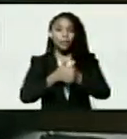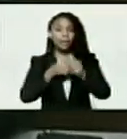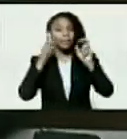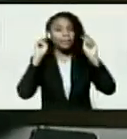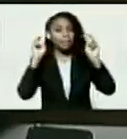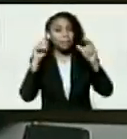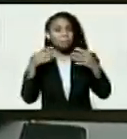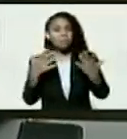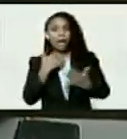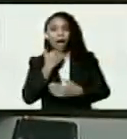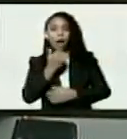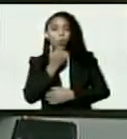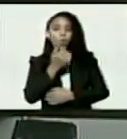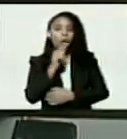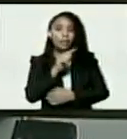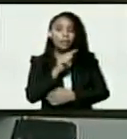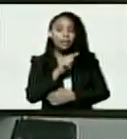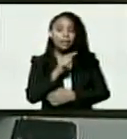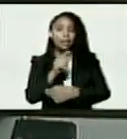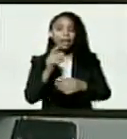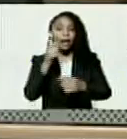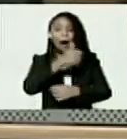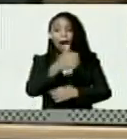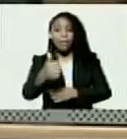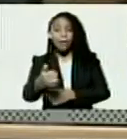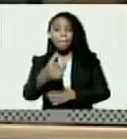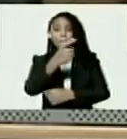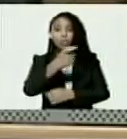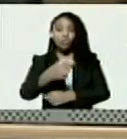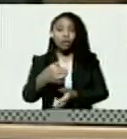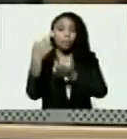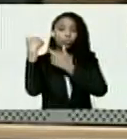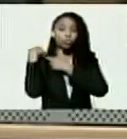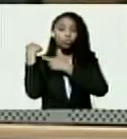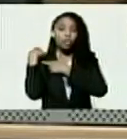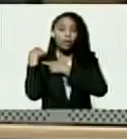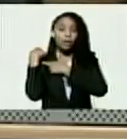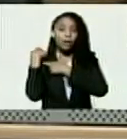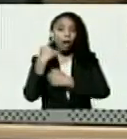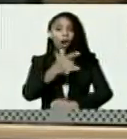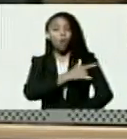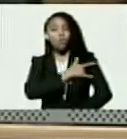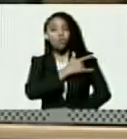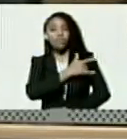consecuencia, ordinal y cada designado o designada